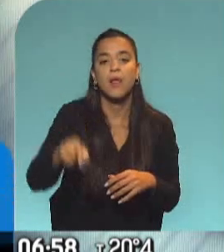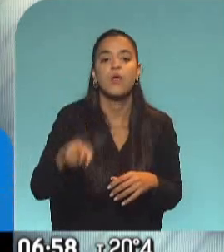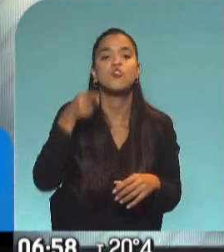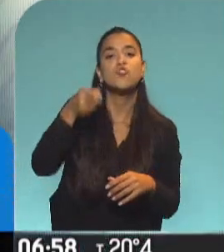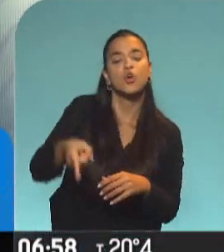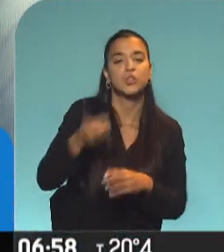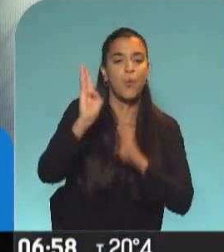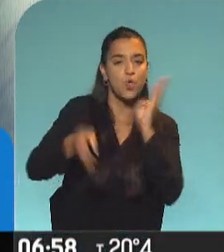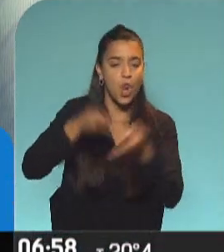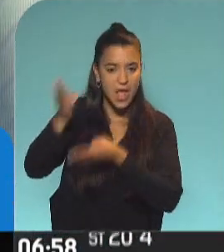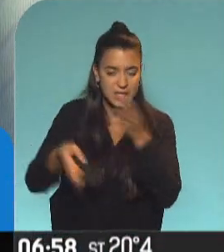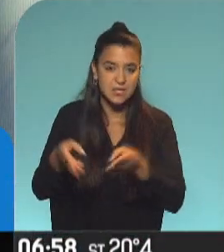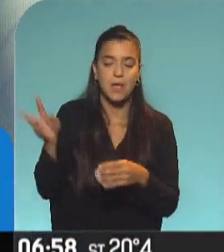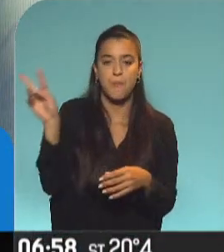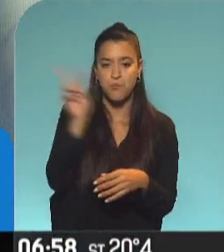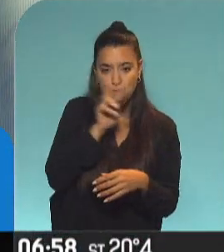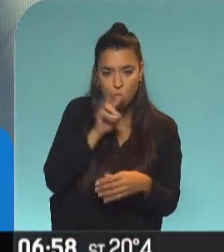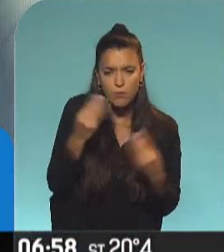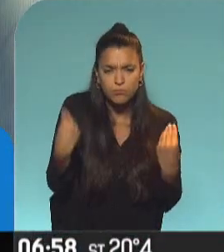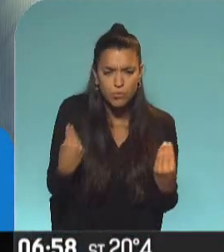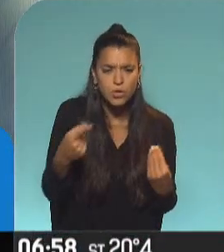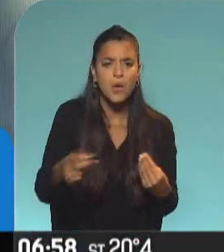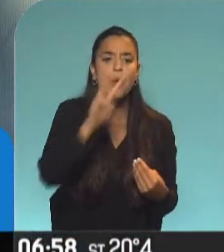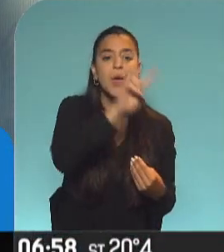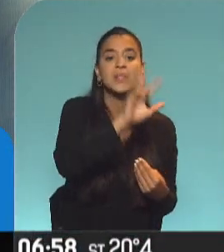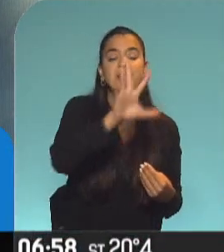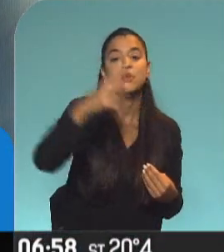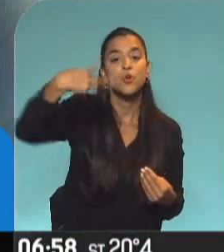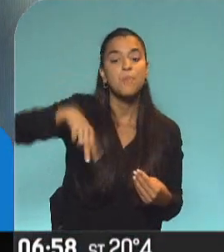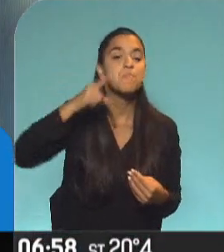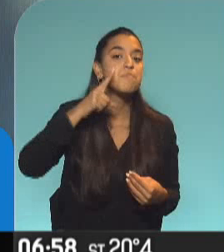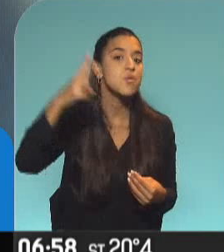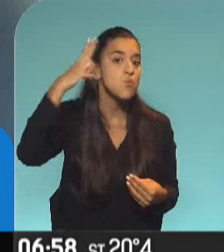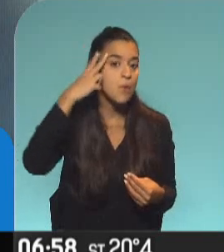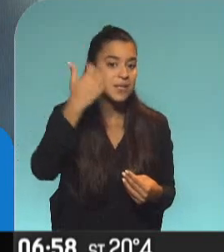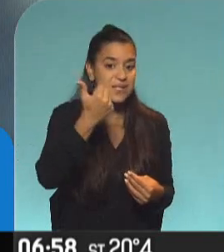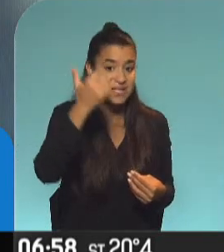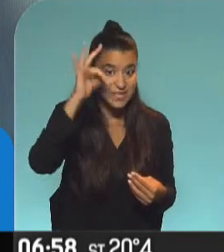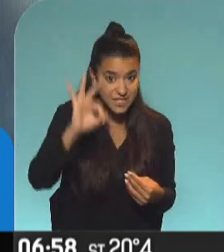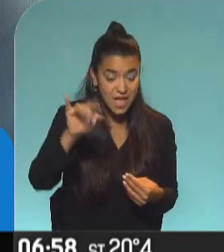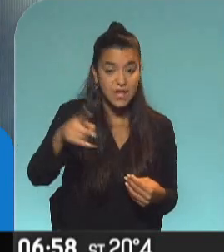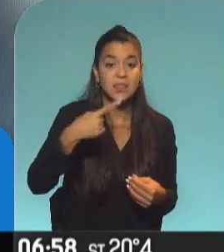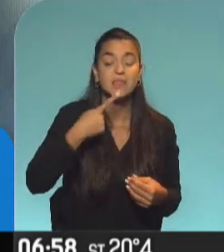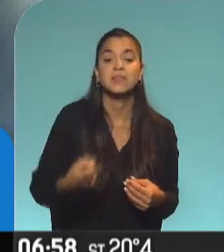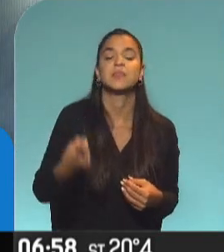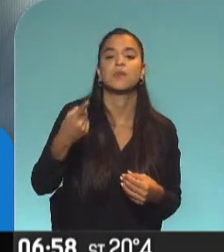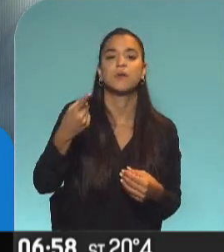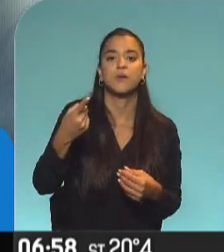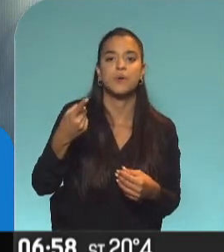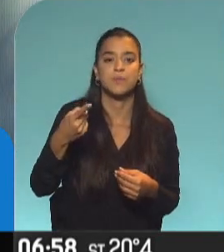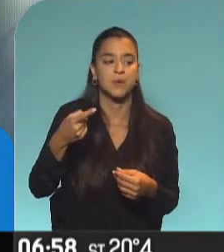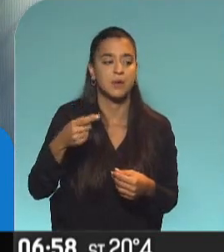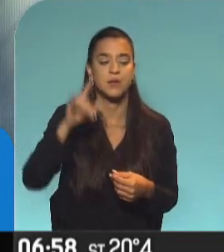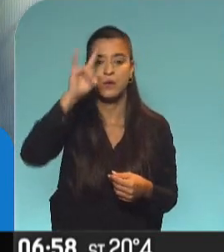Eliminación contra la Violencia a la Mujer. ¿Por qué? Porque un 25 de noviembre de 1960 en República Dominicana